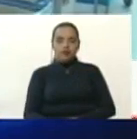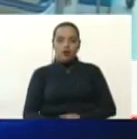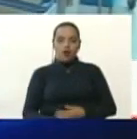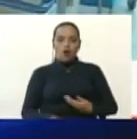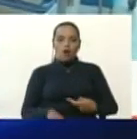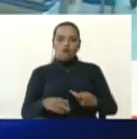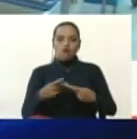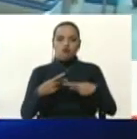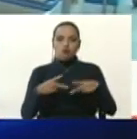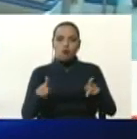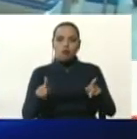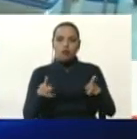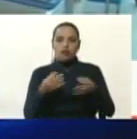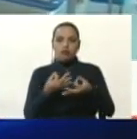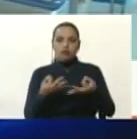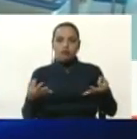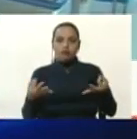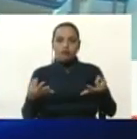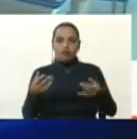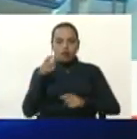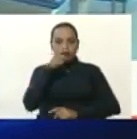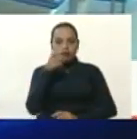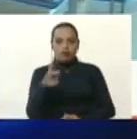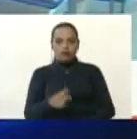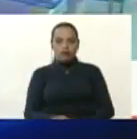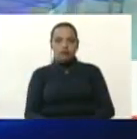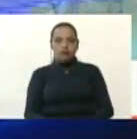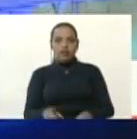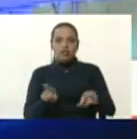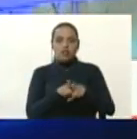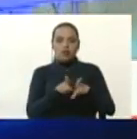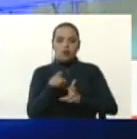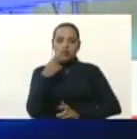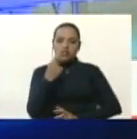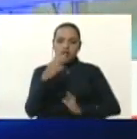público, de calidad para nuestro pueblo, como lo dice la Constitución,